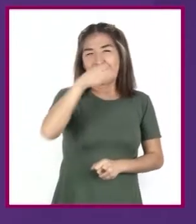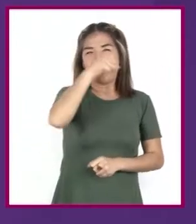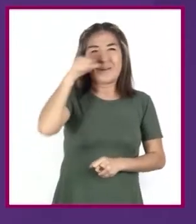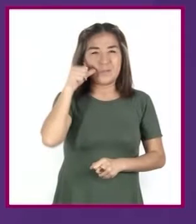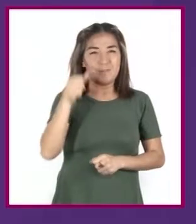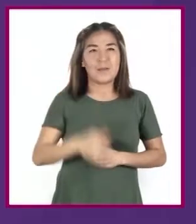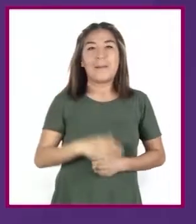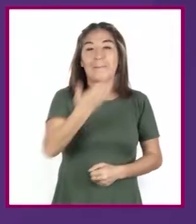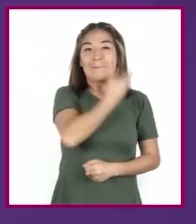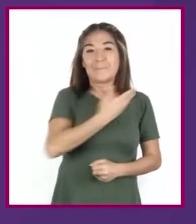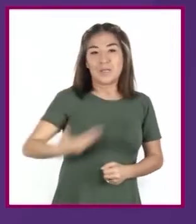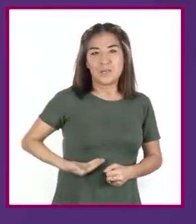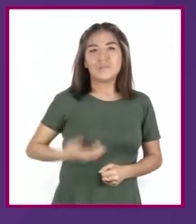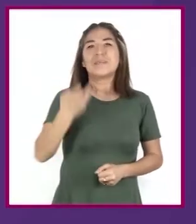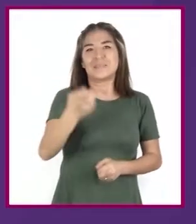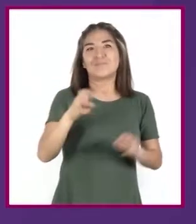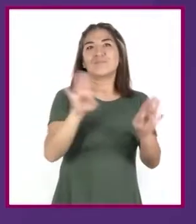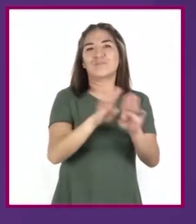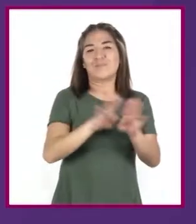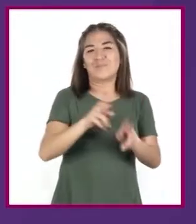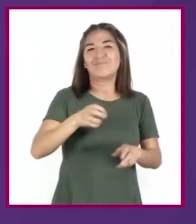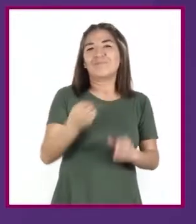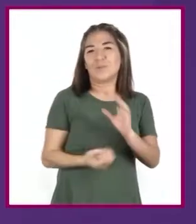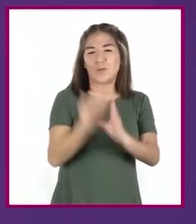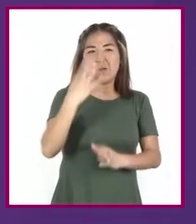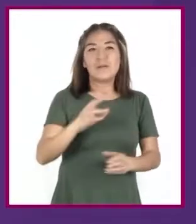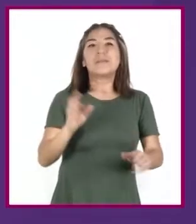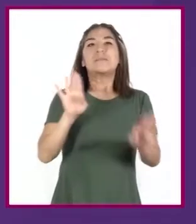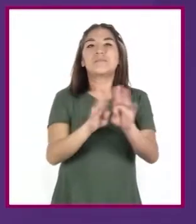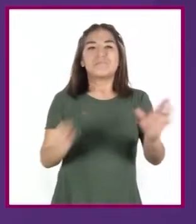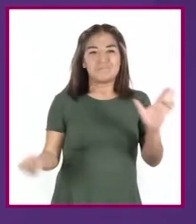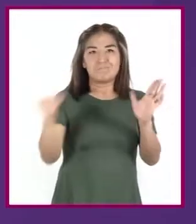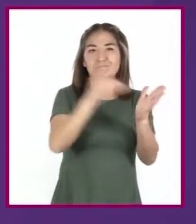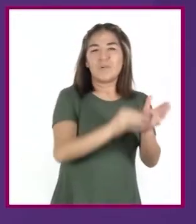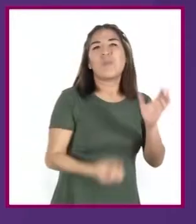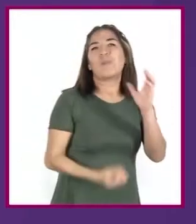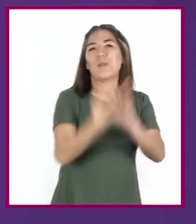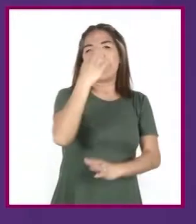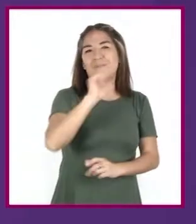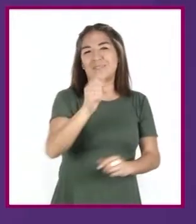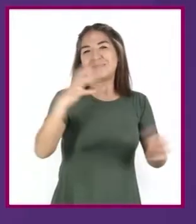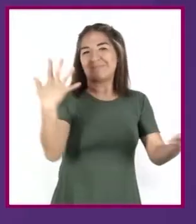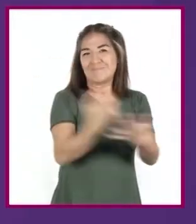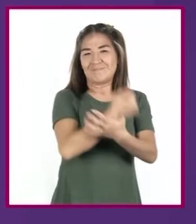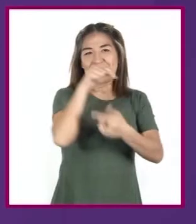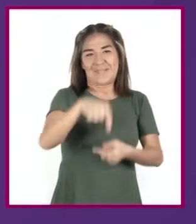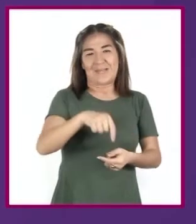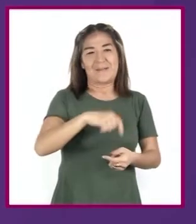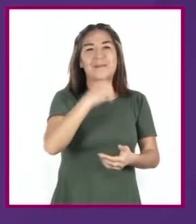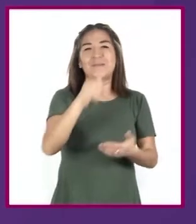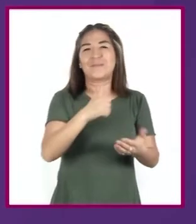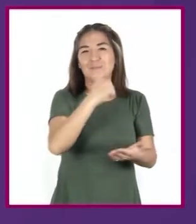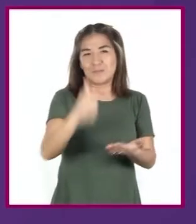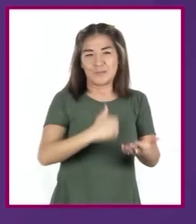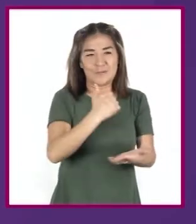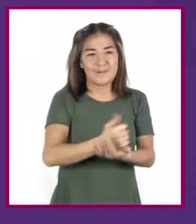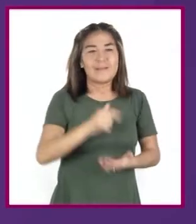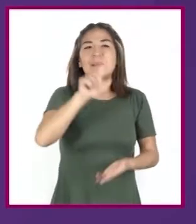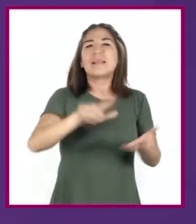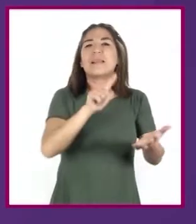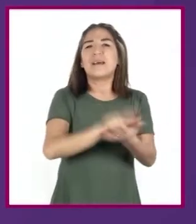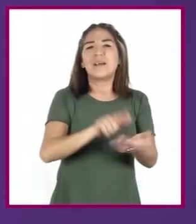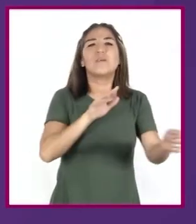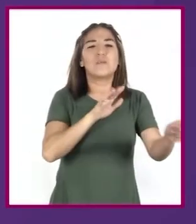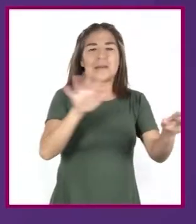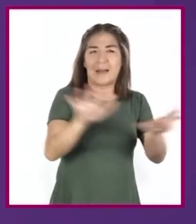Juárez, presidente constitucionalista, entró victorioso a la capital del país. Entre las leyes de reforma